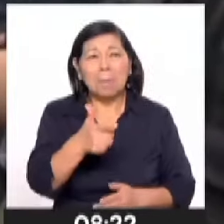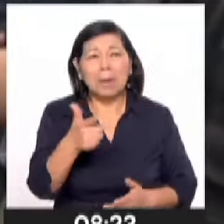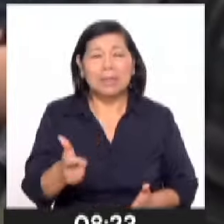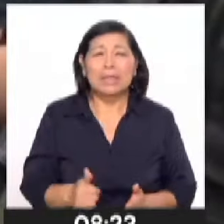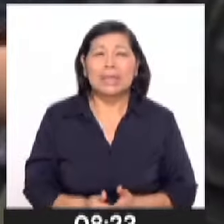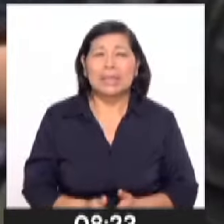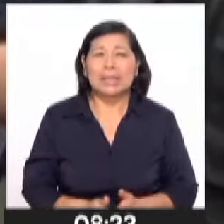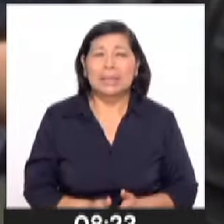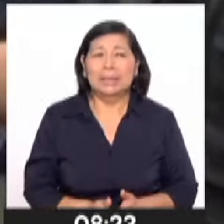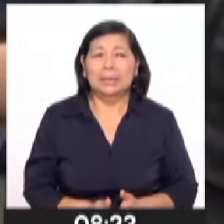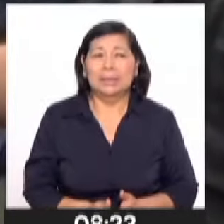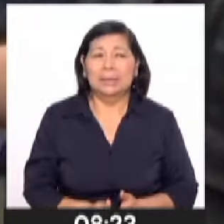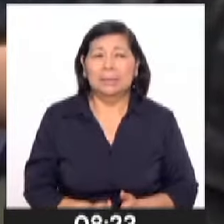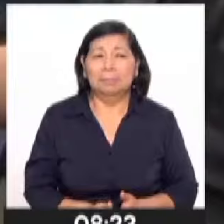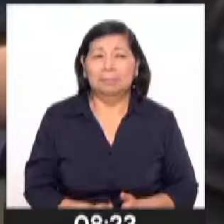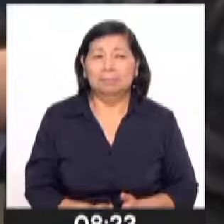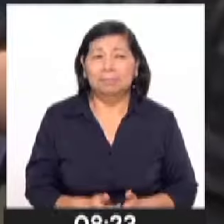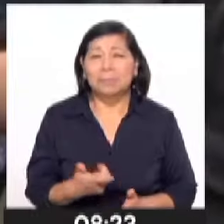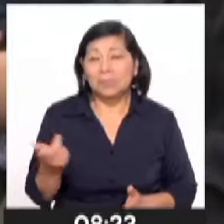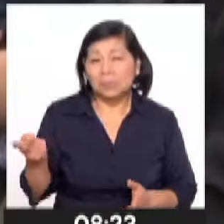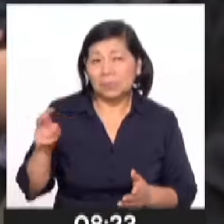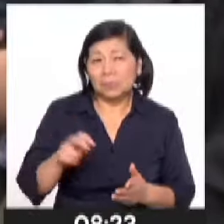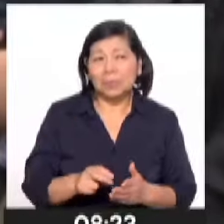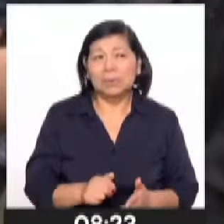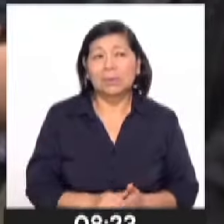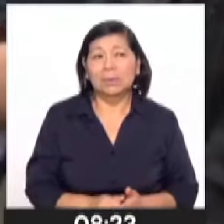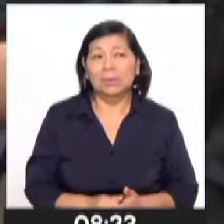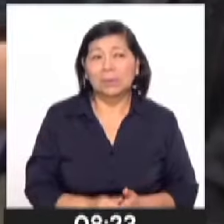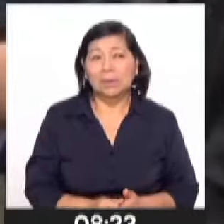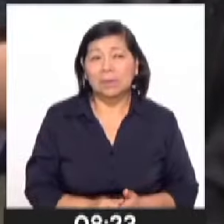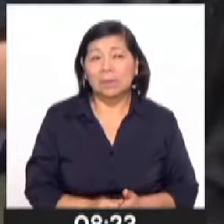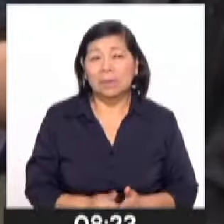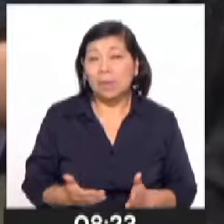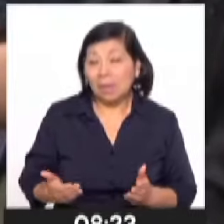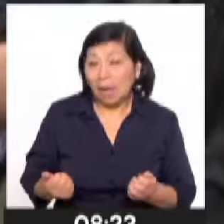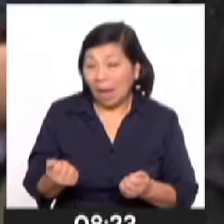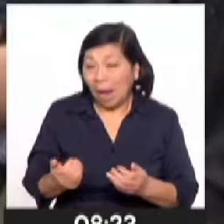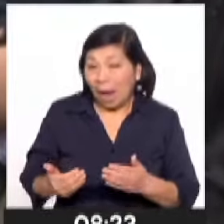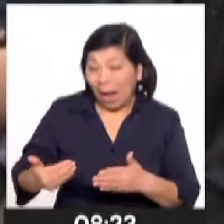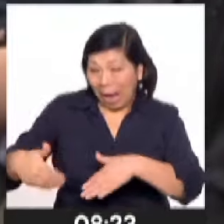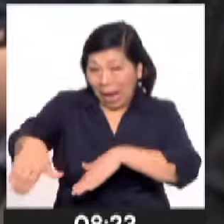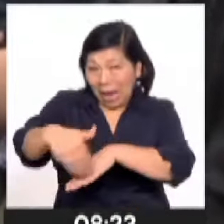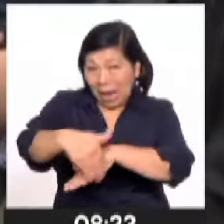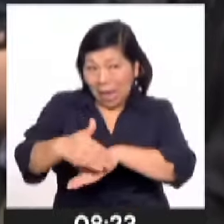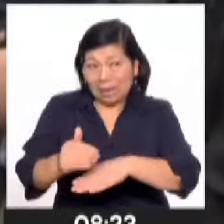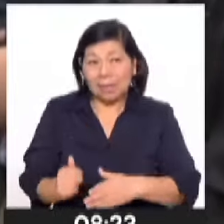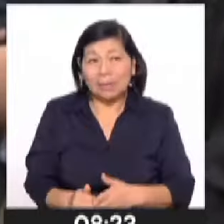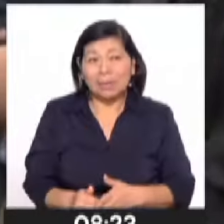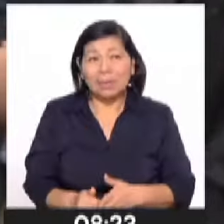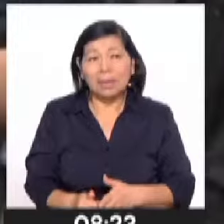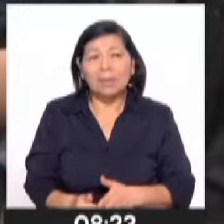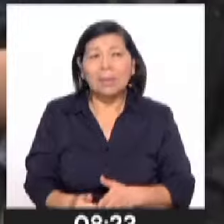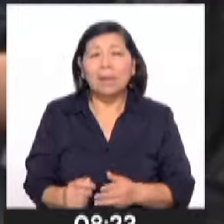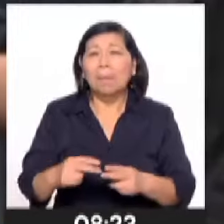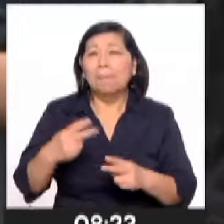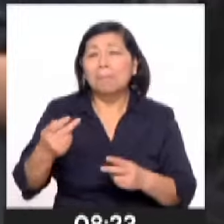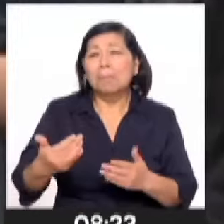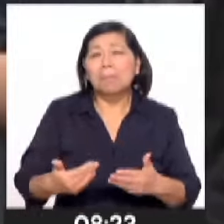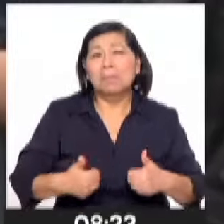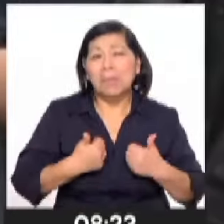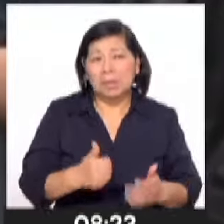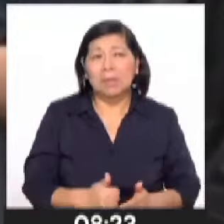¿no?, a la unidad que habían subido. Pero como ya se voltearon esta calle y el disparo cae a uno de los vecinos que vienen para